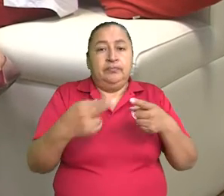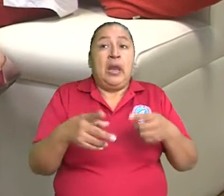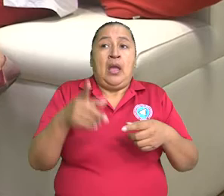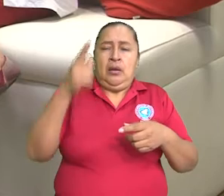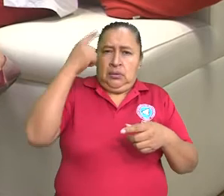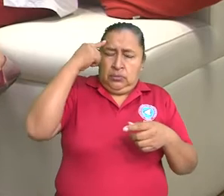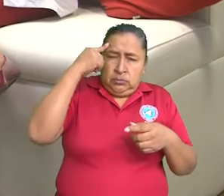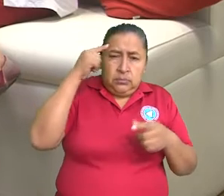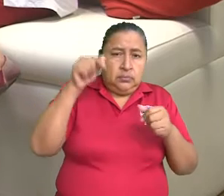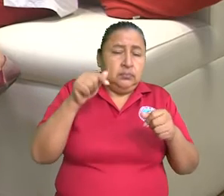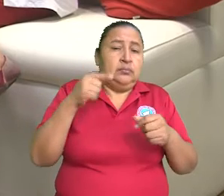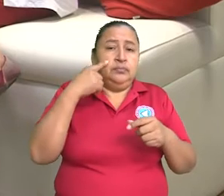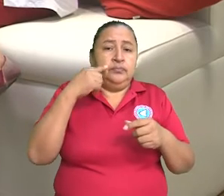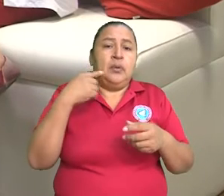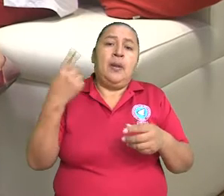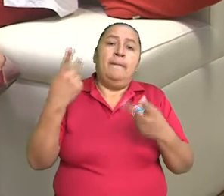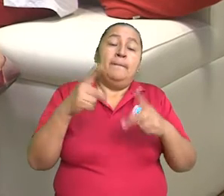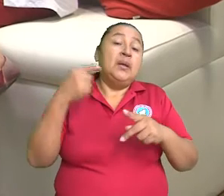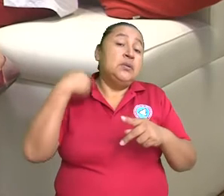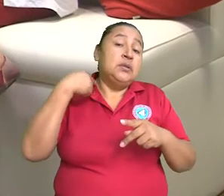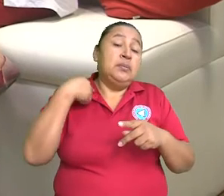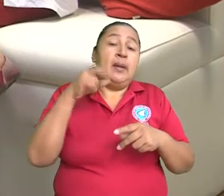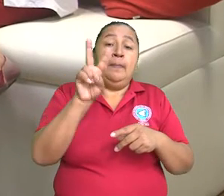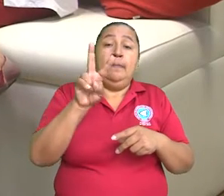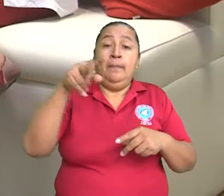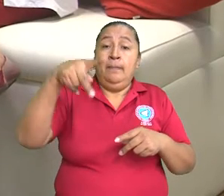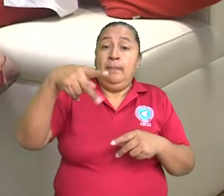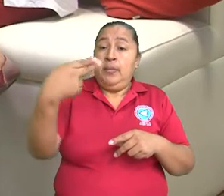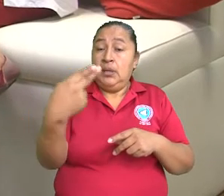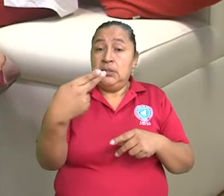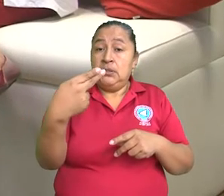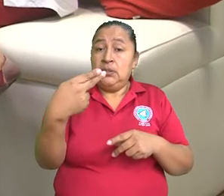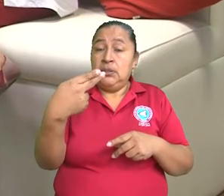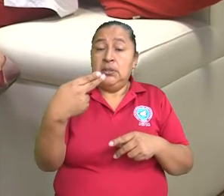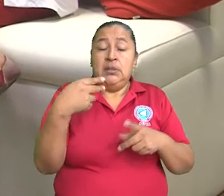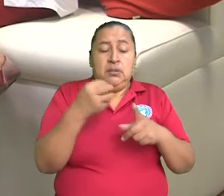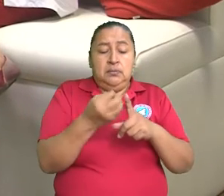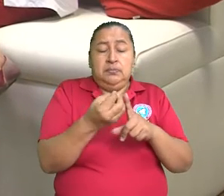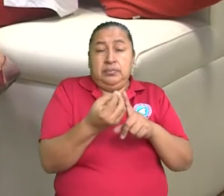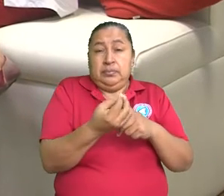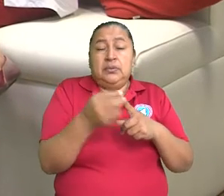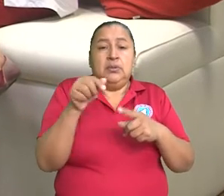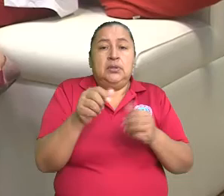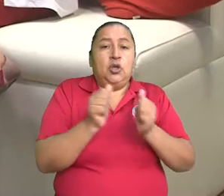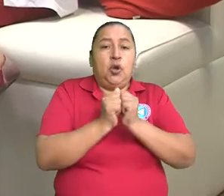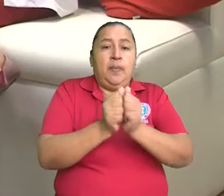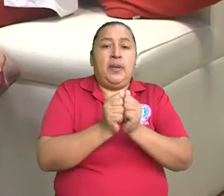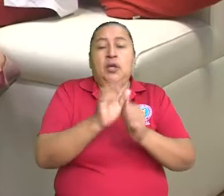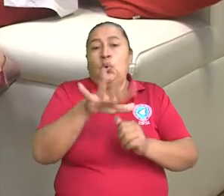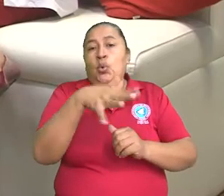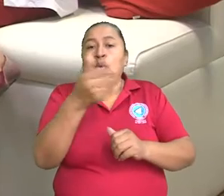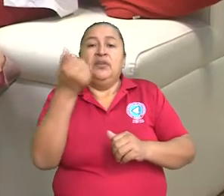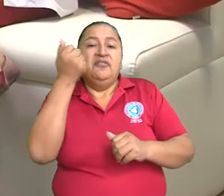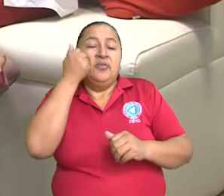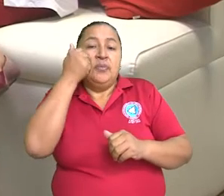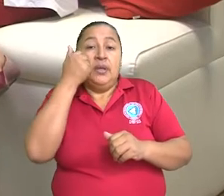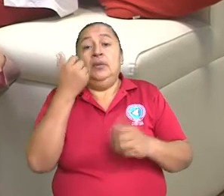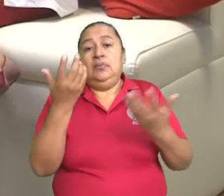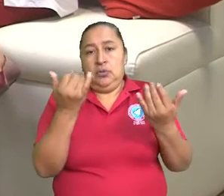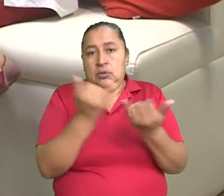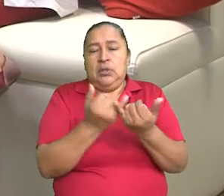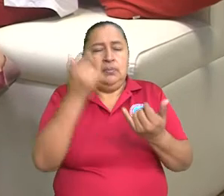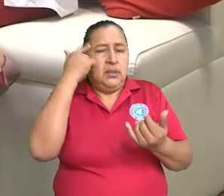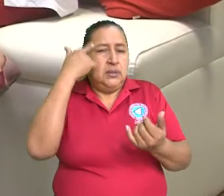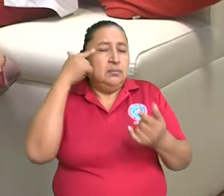alarma. Y además, siempre el virus del papiloma humano o las verrugas, ¿verdad?, vienen acompañado de otras infecciones. Entonces ahí es